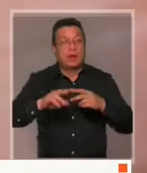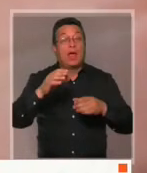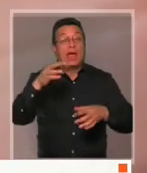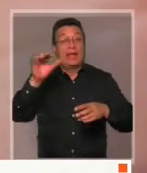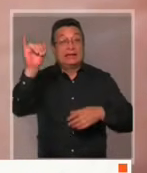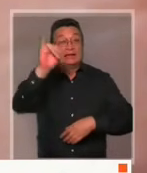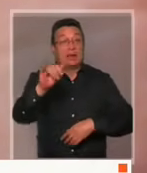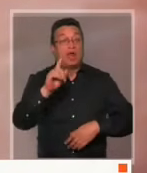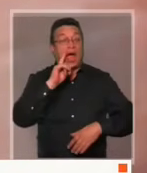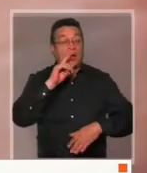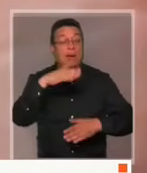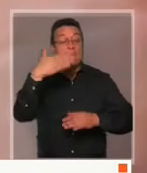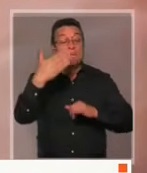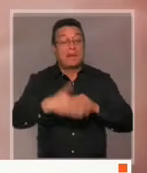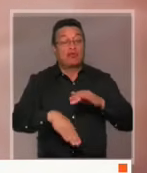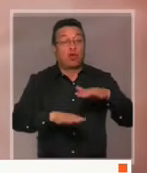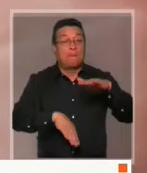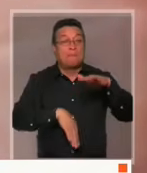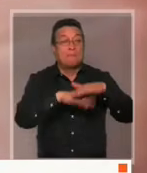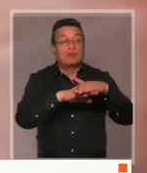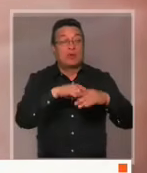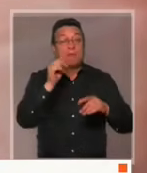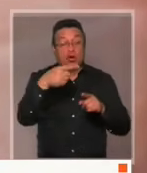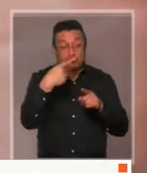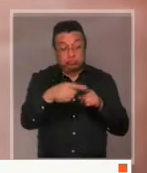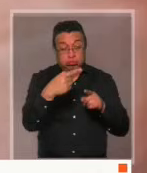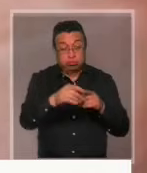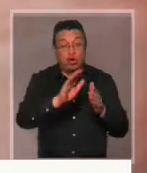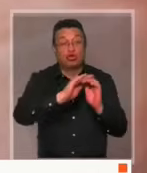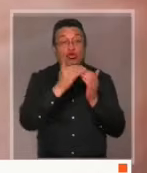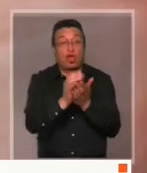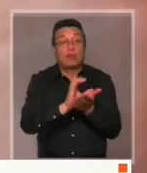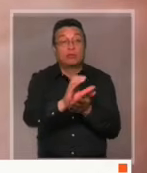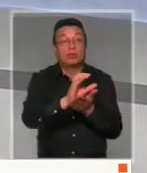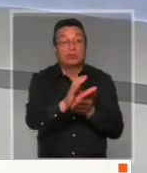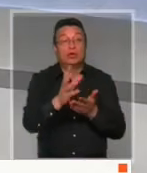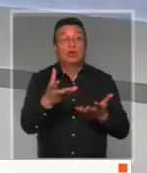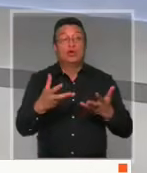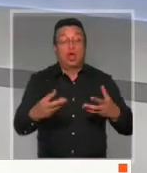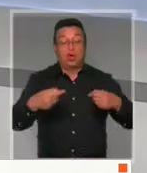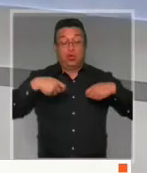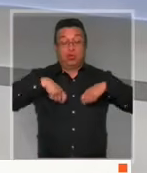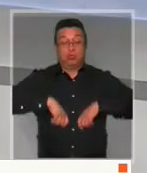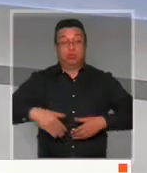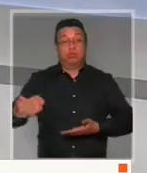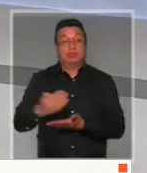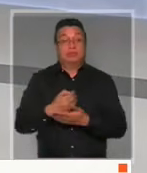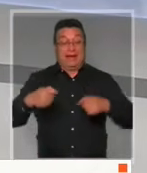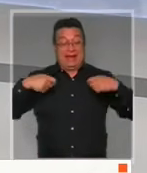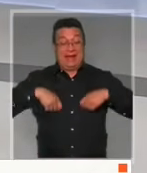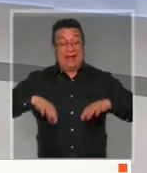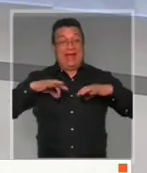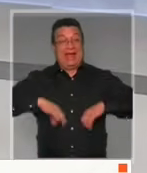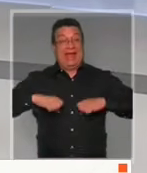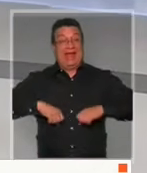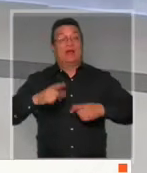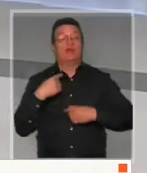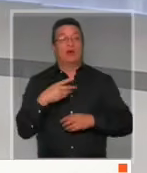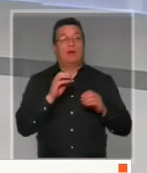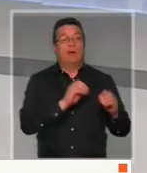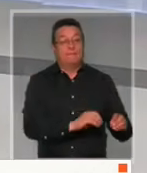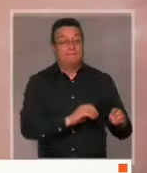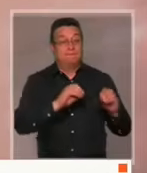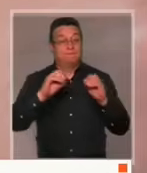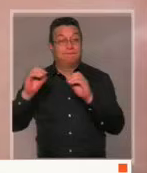Sí. Pero hasta que no paguen toda la deuda, no pueden retirar una utilidad. Entonces, tampoco es que extenderlo al máximo es